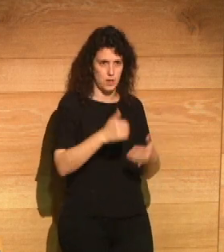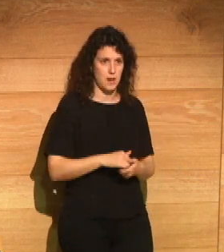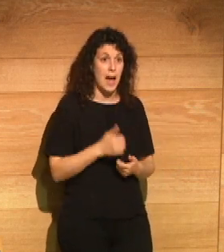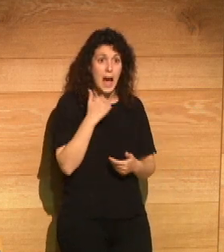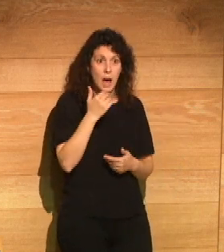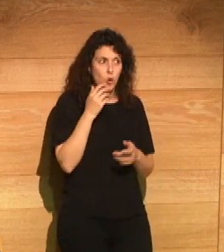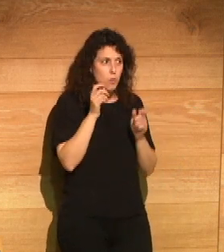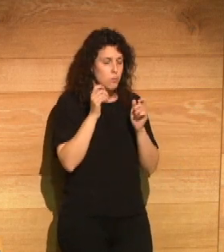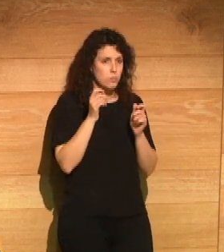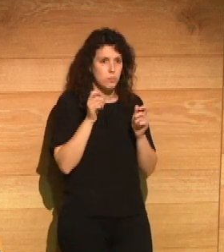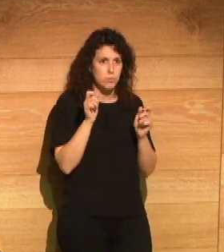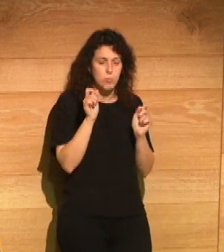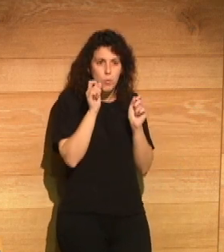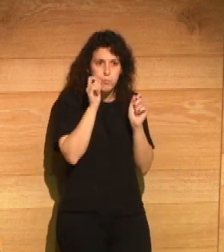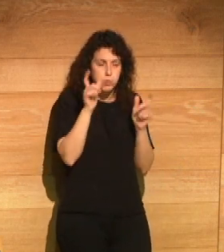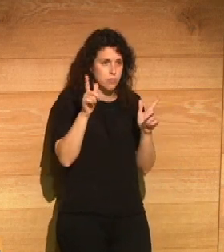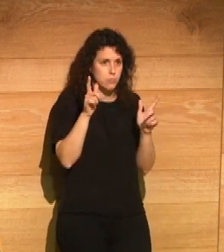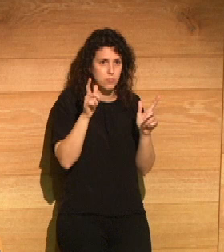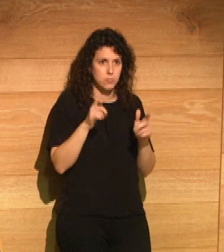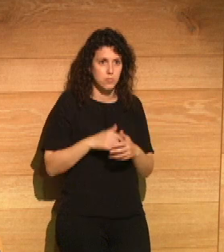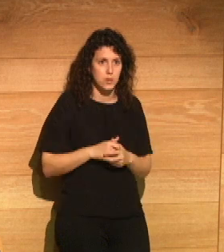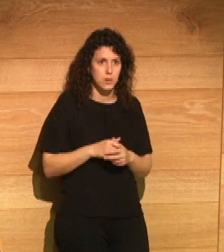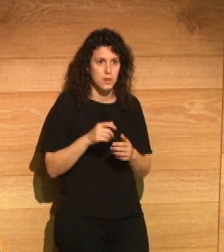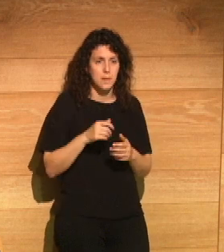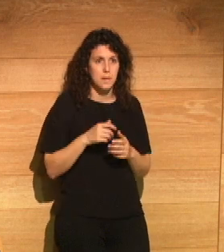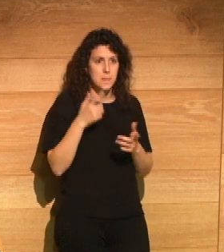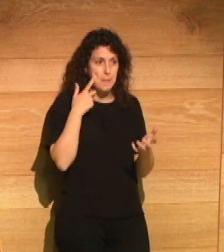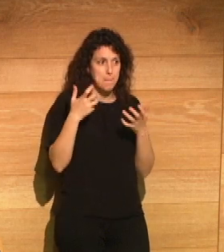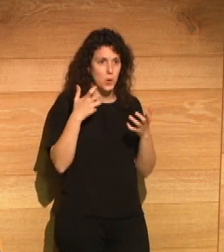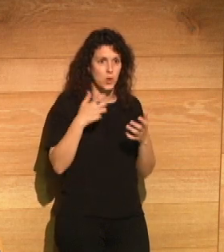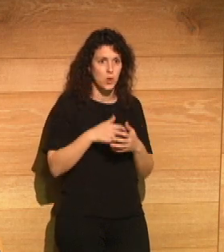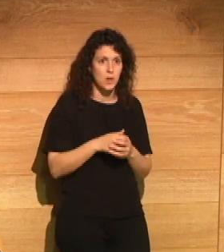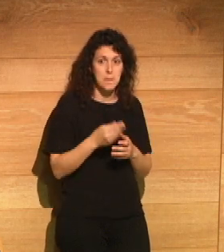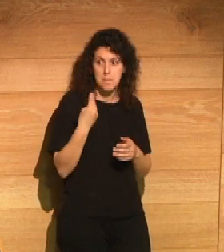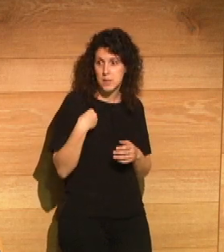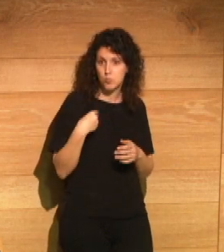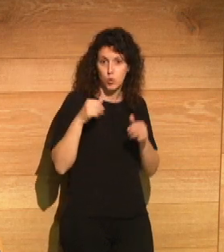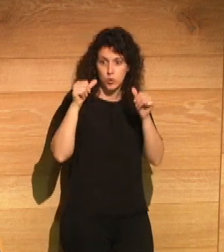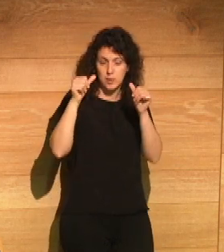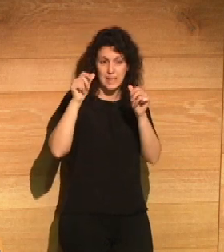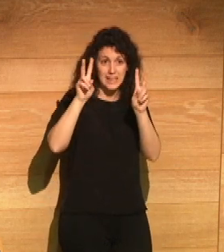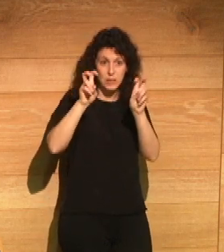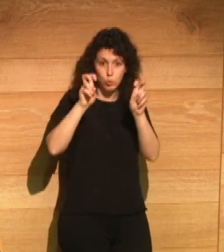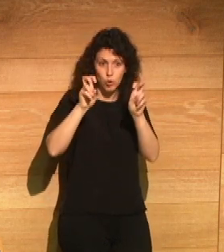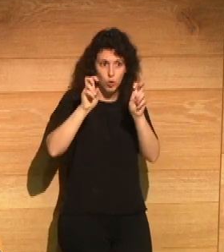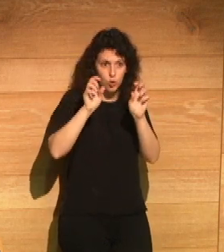lo presentaste mismo título que se mantuvo, eso no es una cosa tan común, o sea, uno